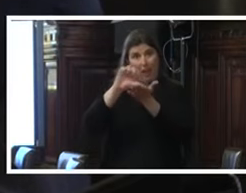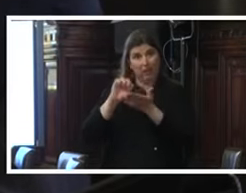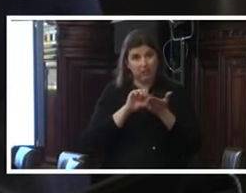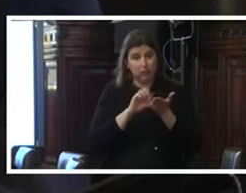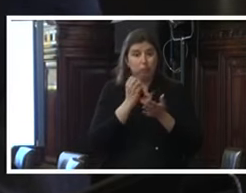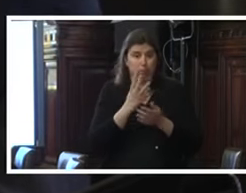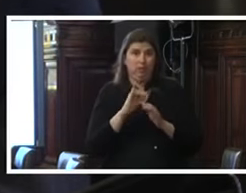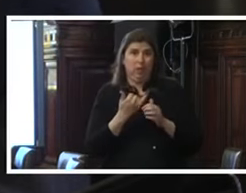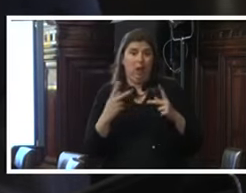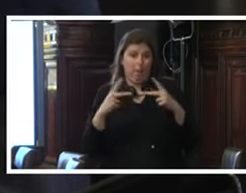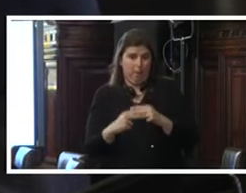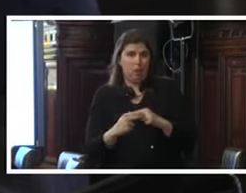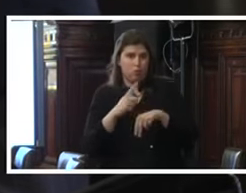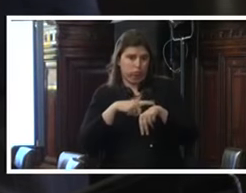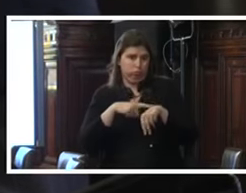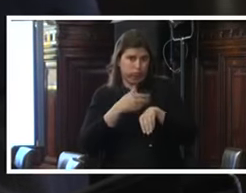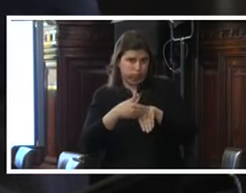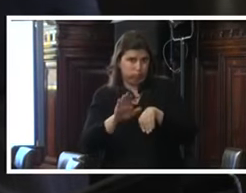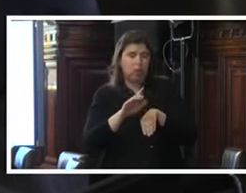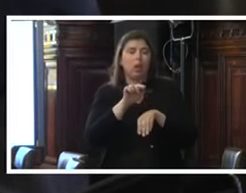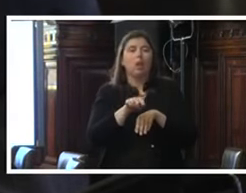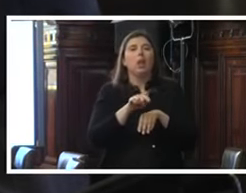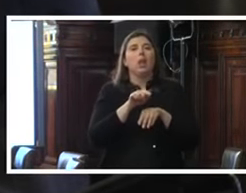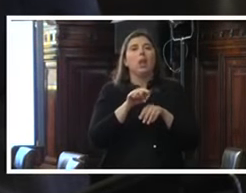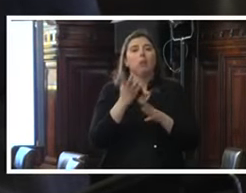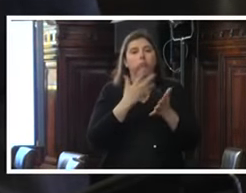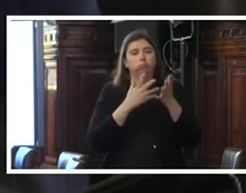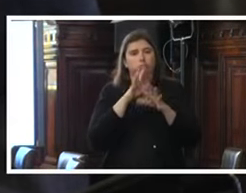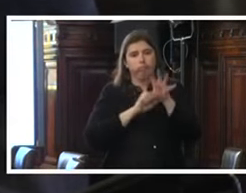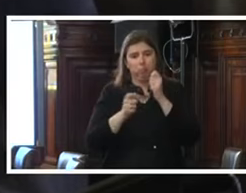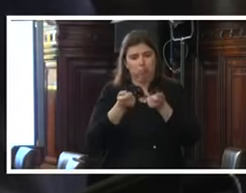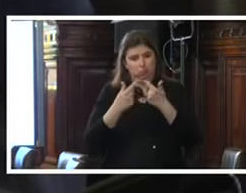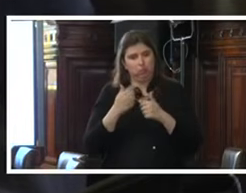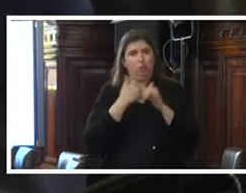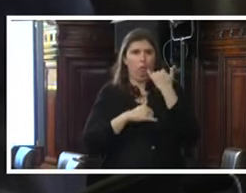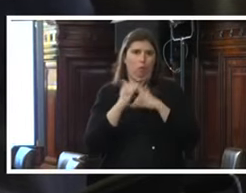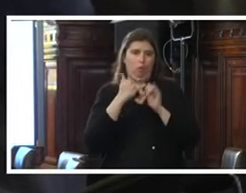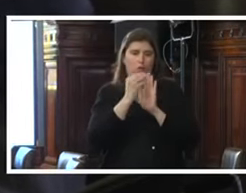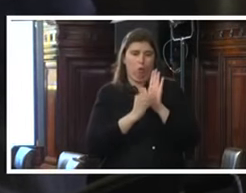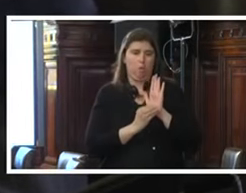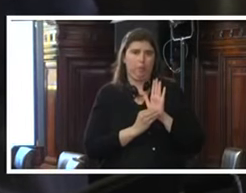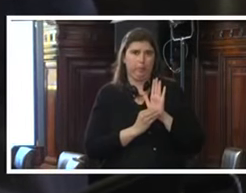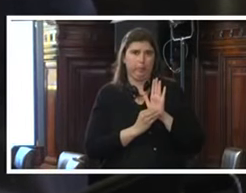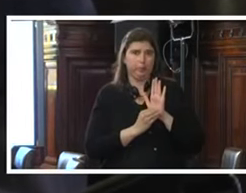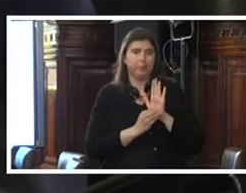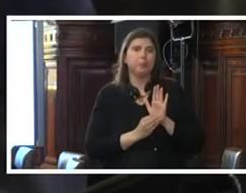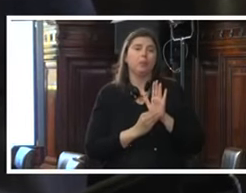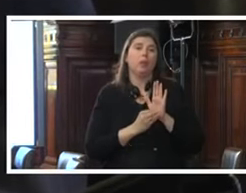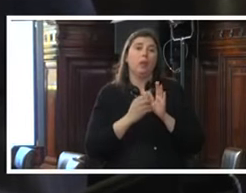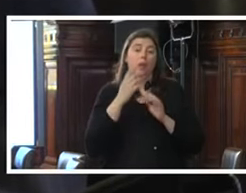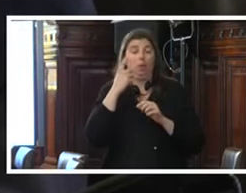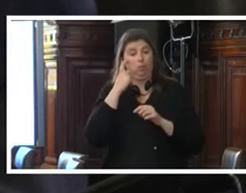plazos a recibir esta información que será recogida en nuestro informe y creo que este informe será en su momento muy oportuno